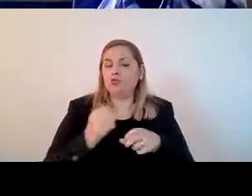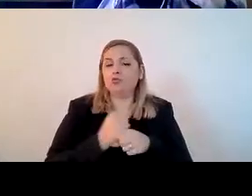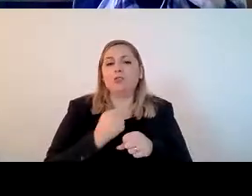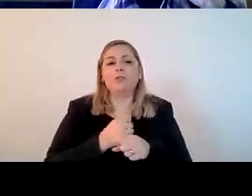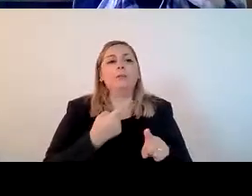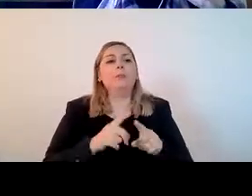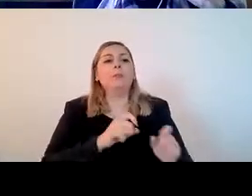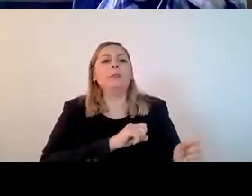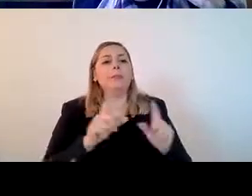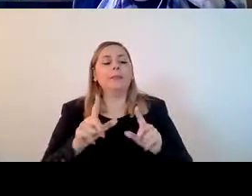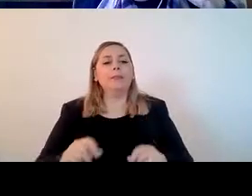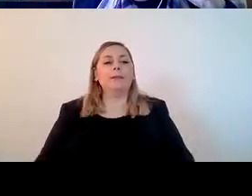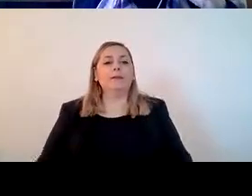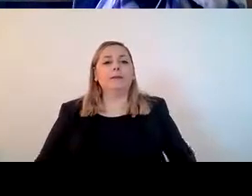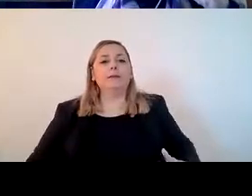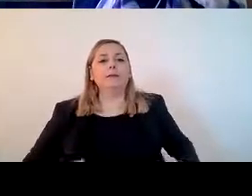sigue.